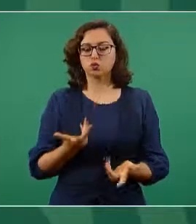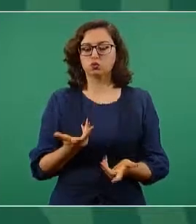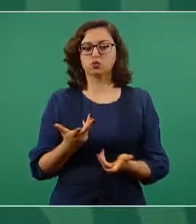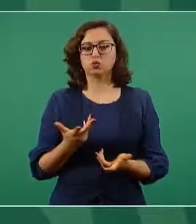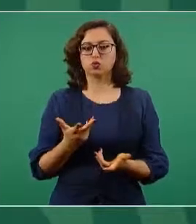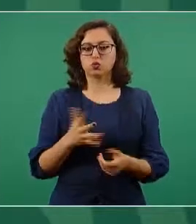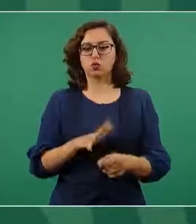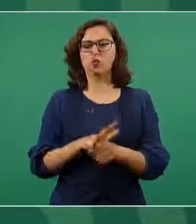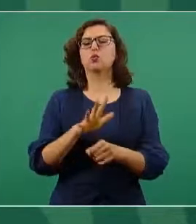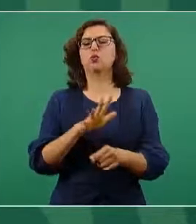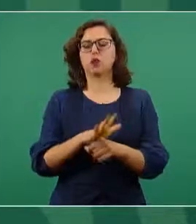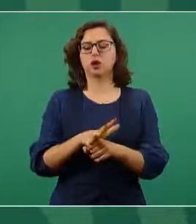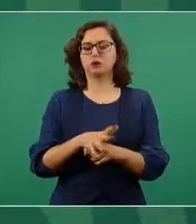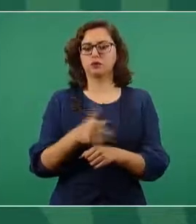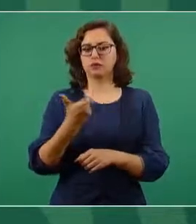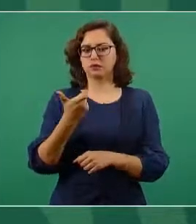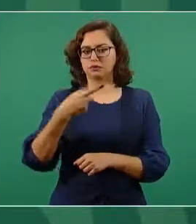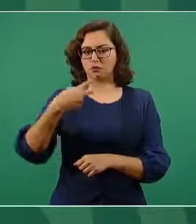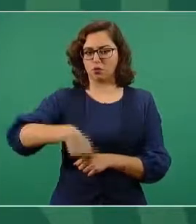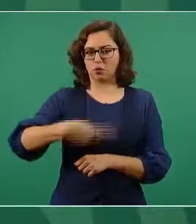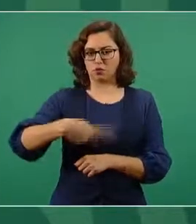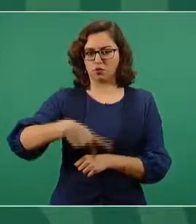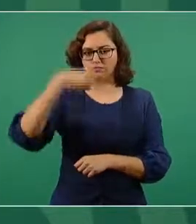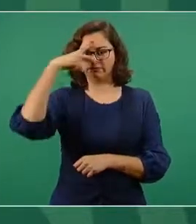depreciado nuestra moneda.